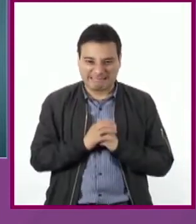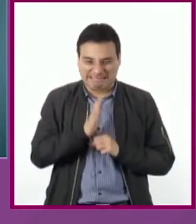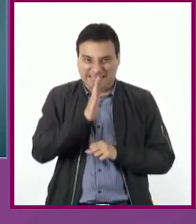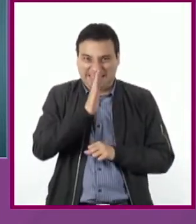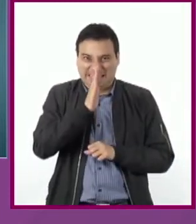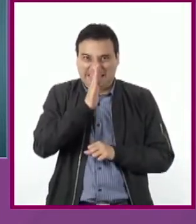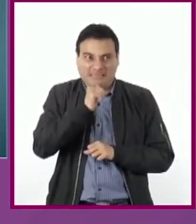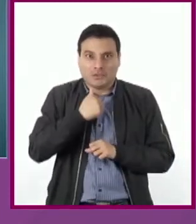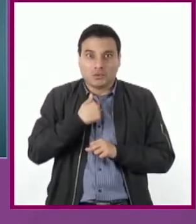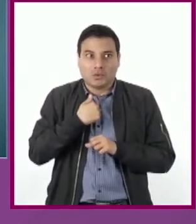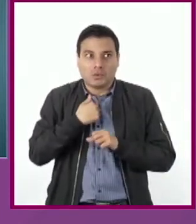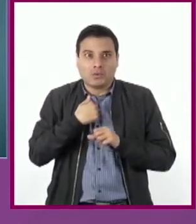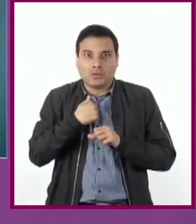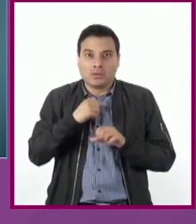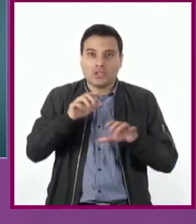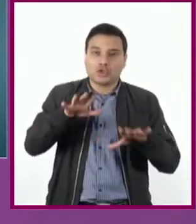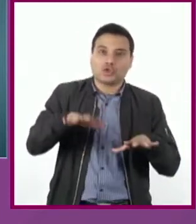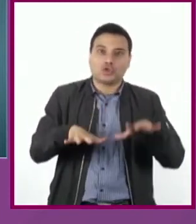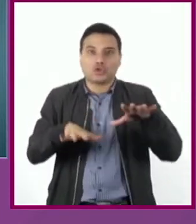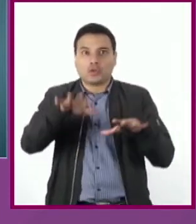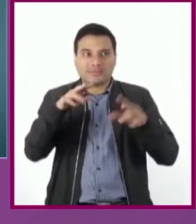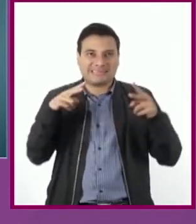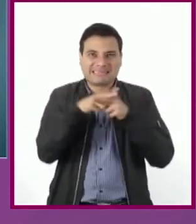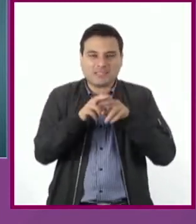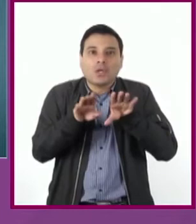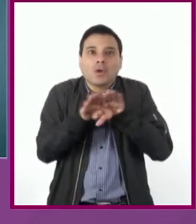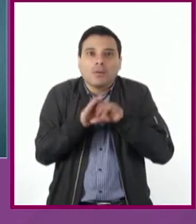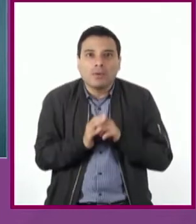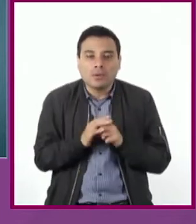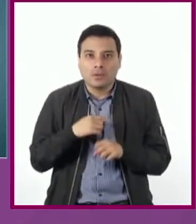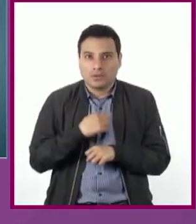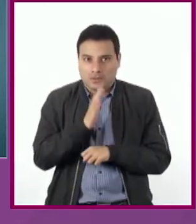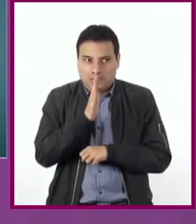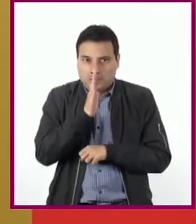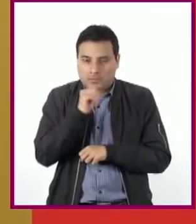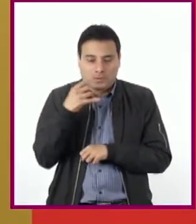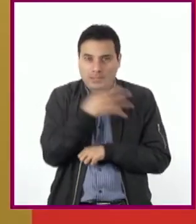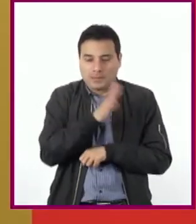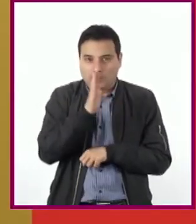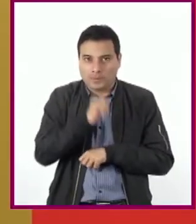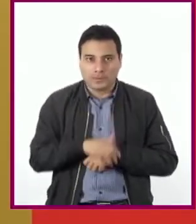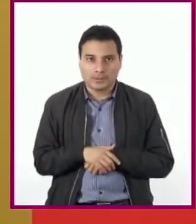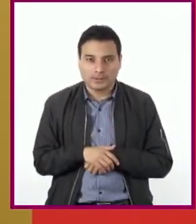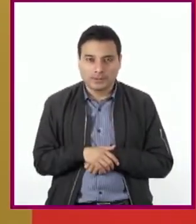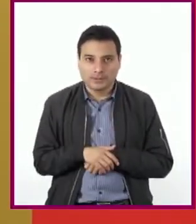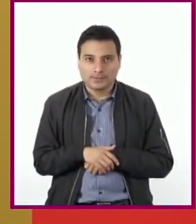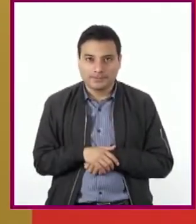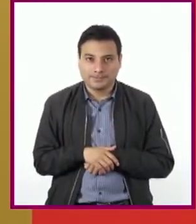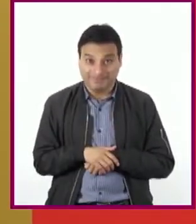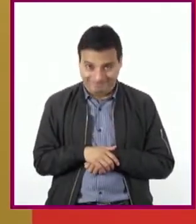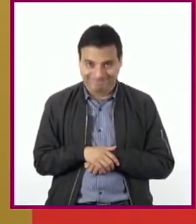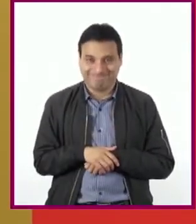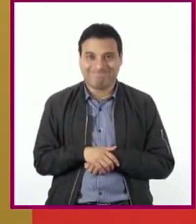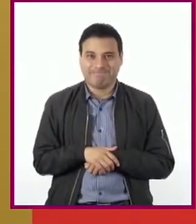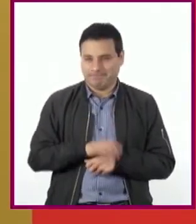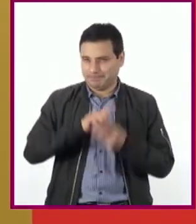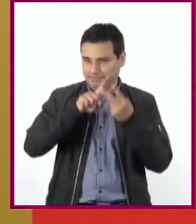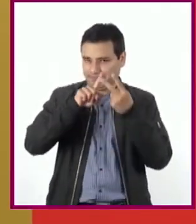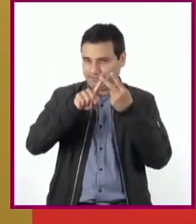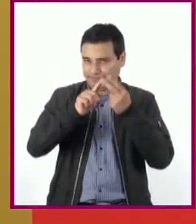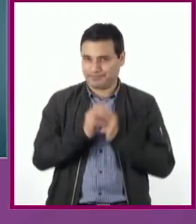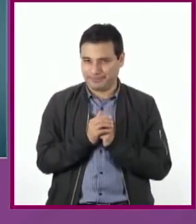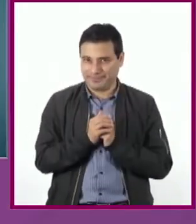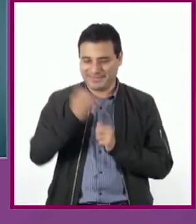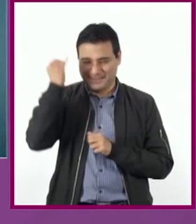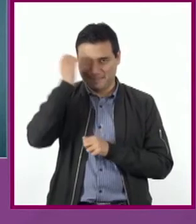tengo cómo luchar contra un zombie gigante. Tengo que luchar para sobrevivir. La imagen del sueño donde está el